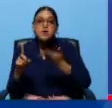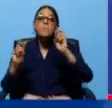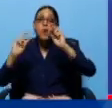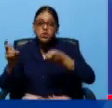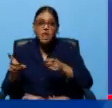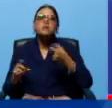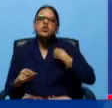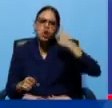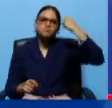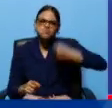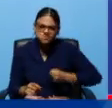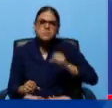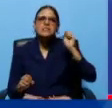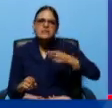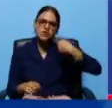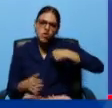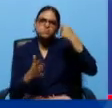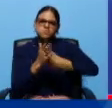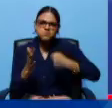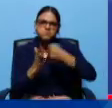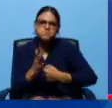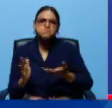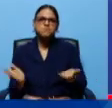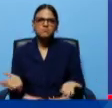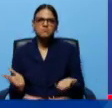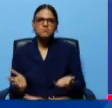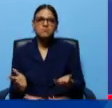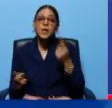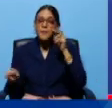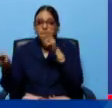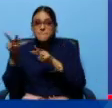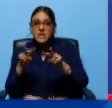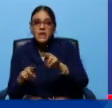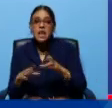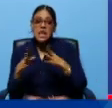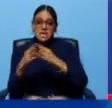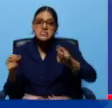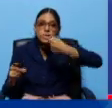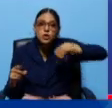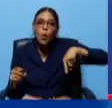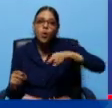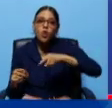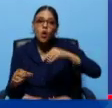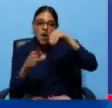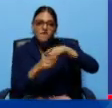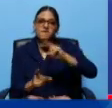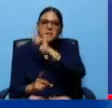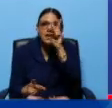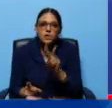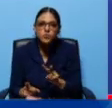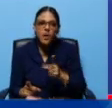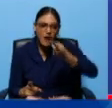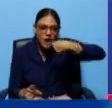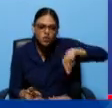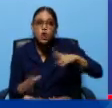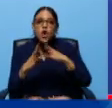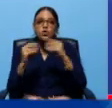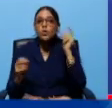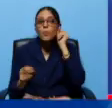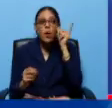Yo siempre insistí e insisto. Mira, si todos en Venezuela y